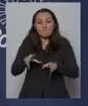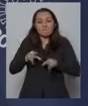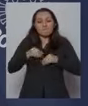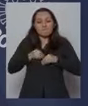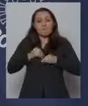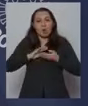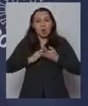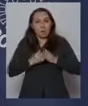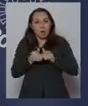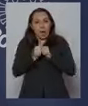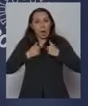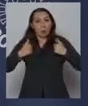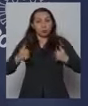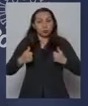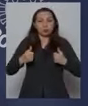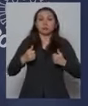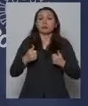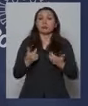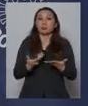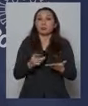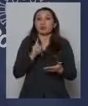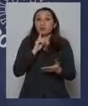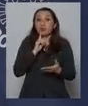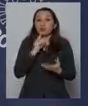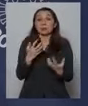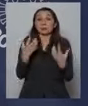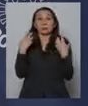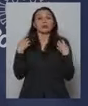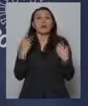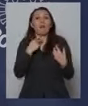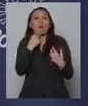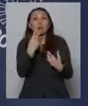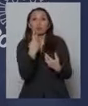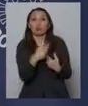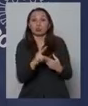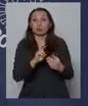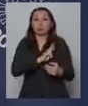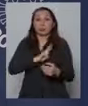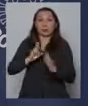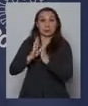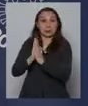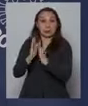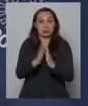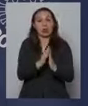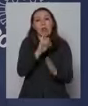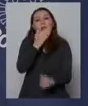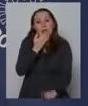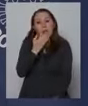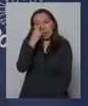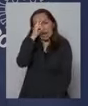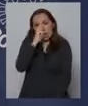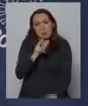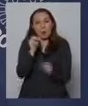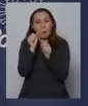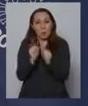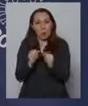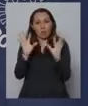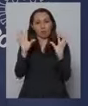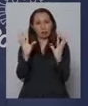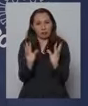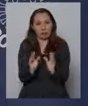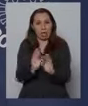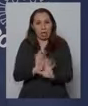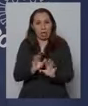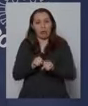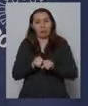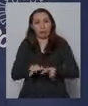comunidad y las autoridades que tienen una voz en sus comunidades respeten y hagan posible la disminución de esta